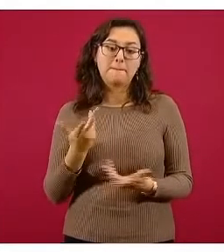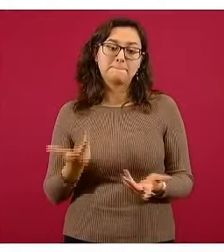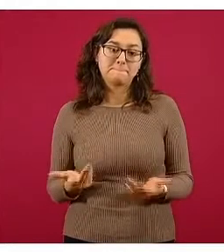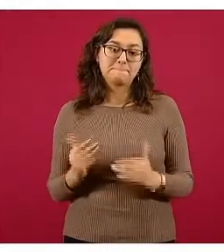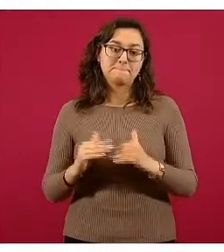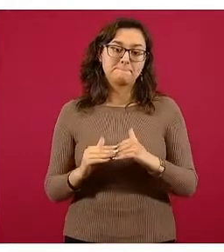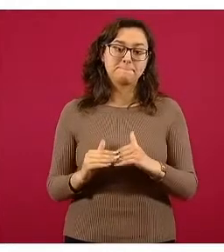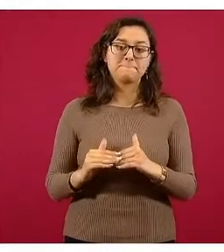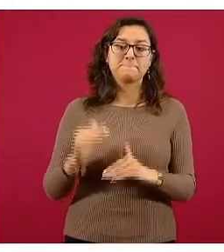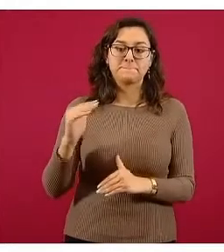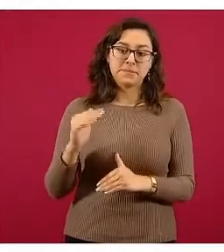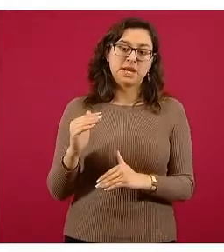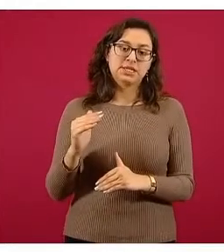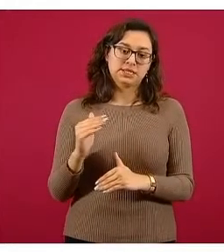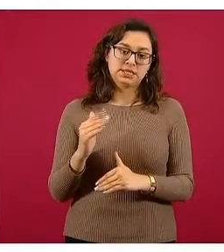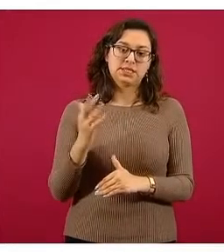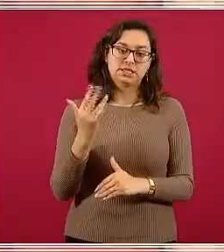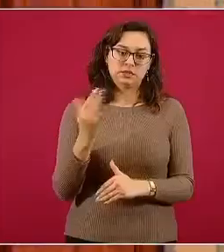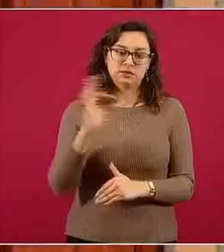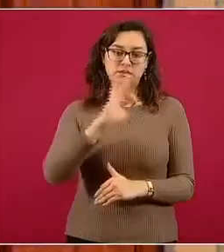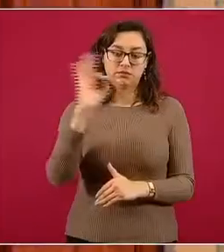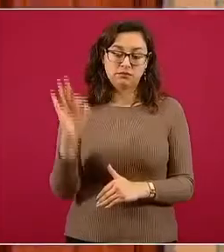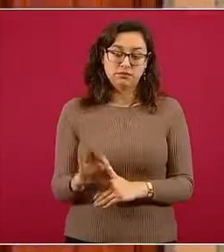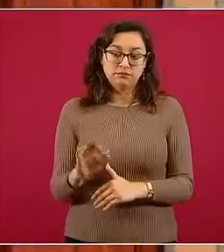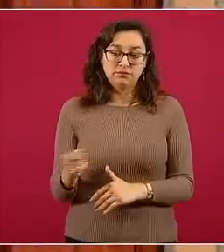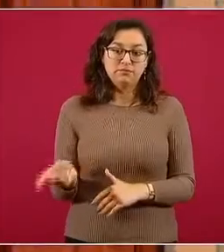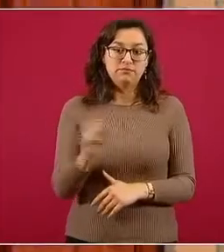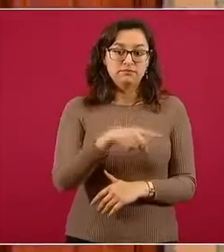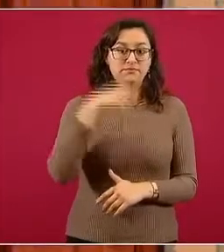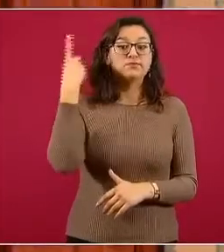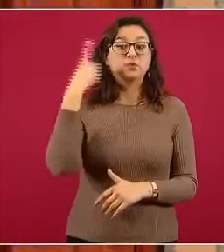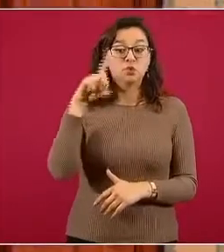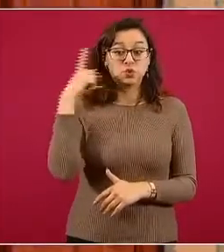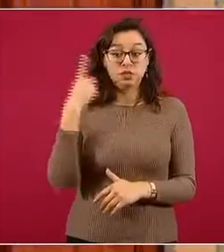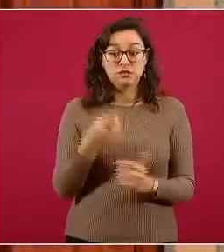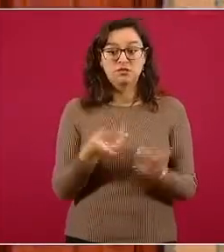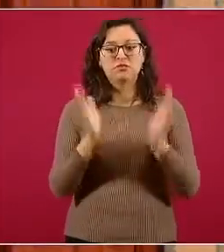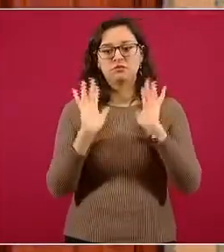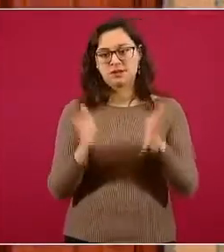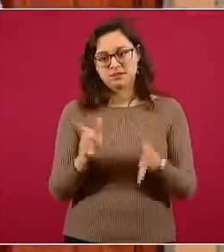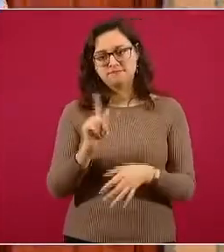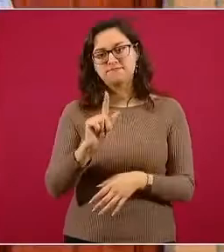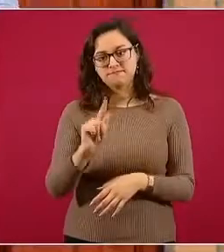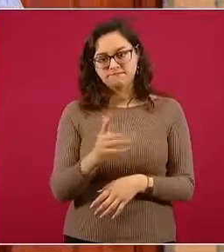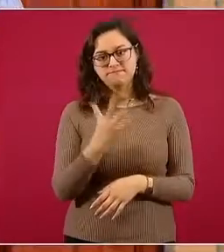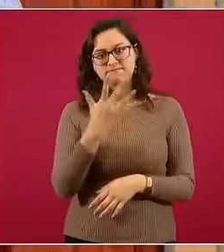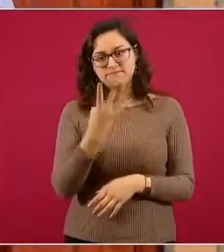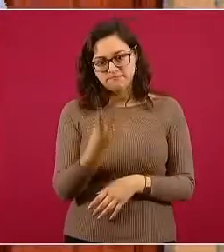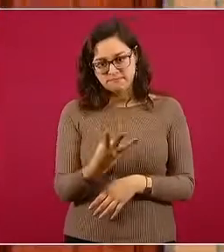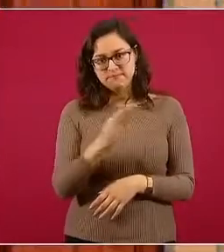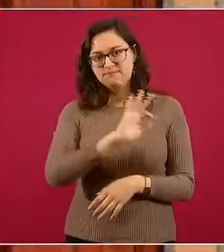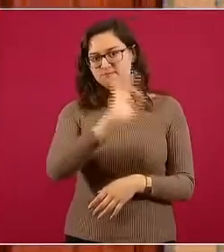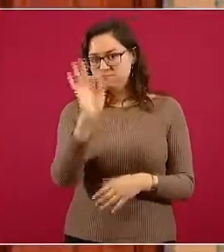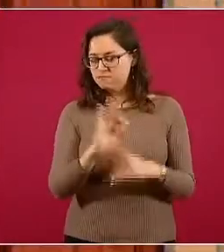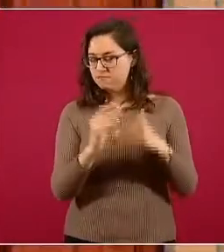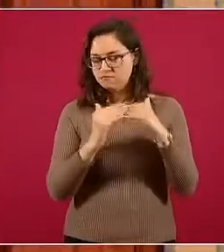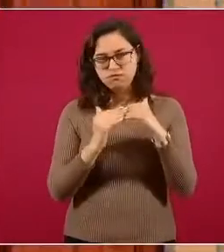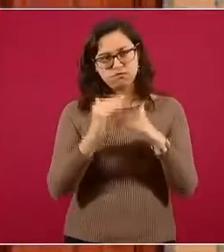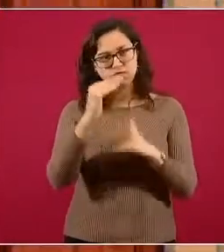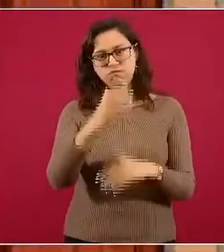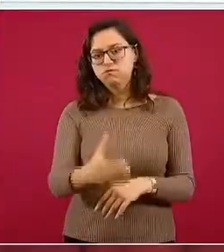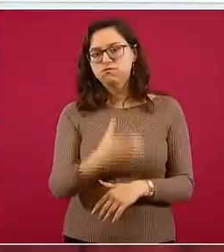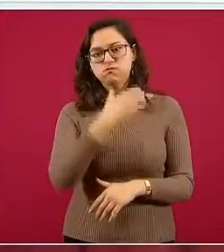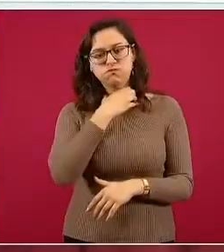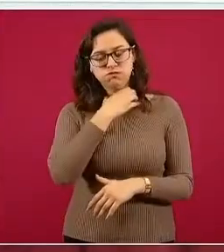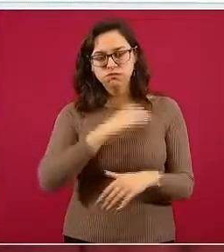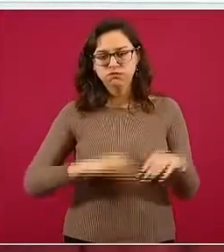es un nivel de seguridad, y el estado de Durango sí ha superado ya este nivel de seguridad con 74%, por